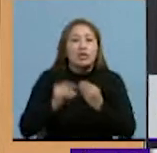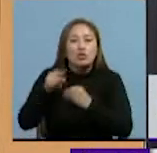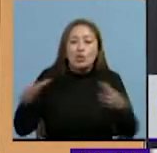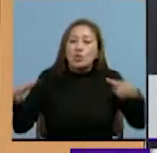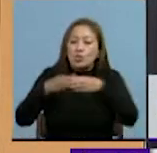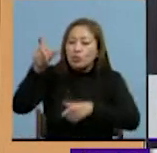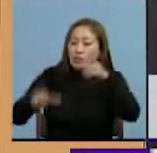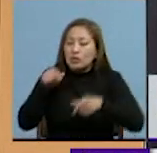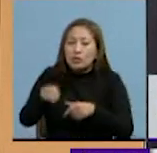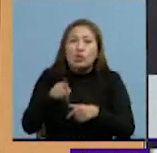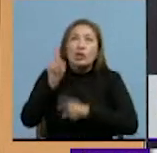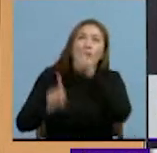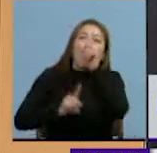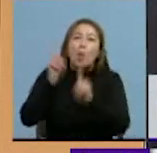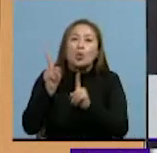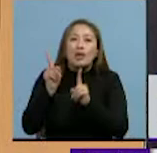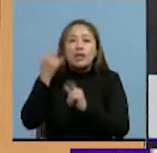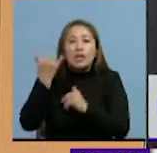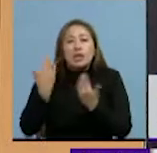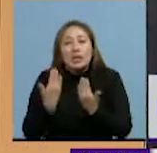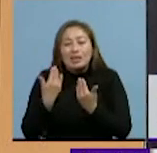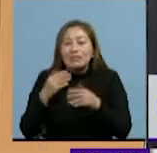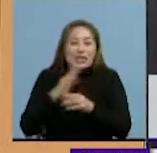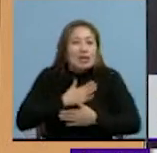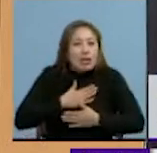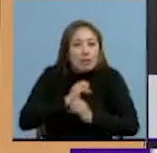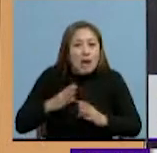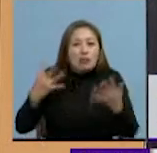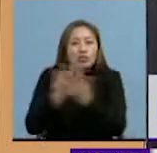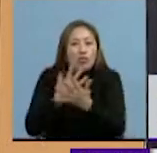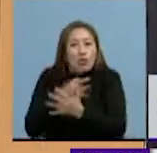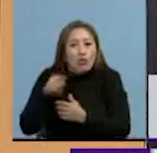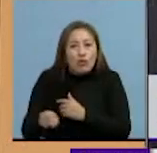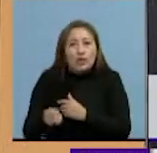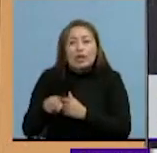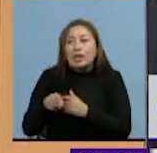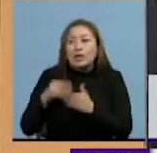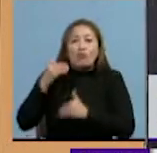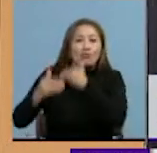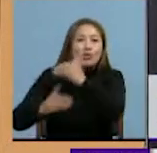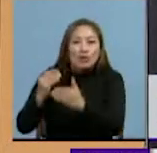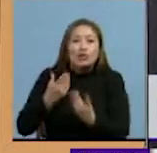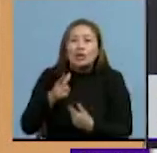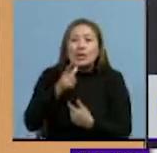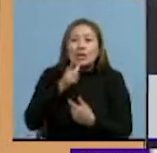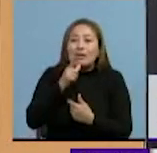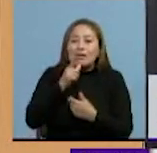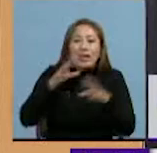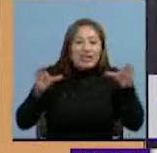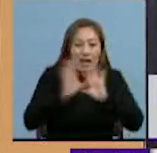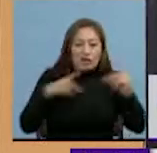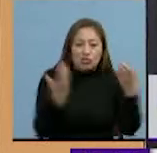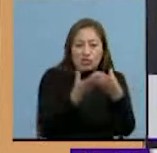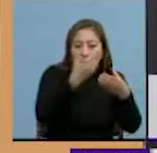de personas que en algún momento se han quebrado en su vida, han sufrido algún tipo de proceso que los ha dejado afuera del